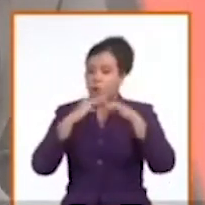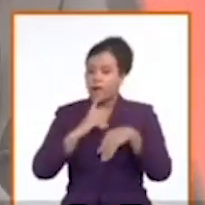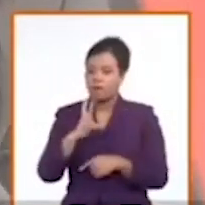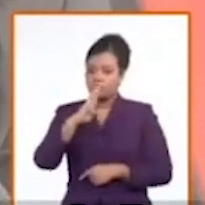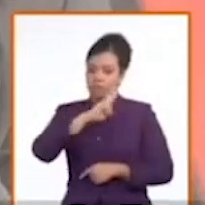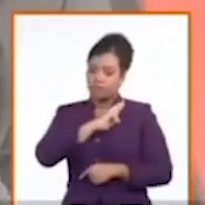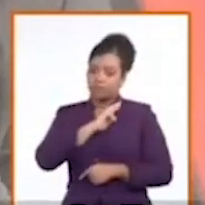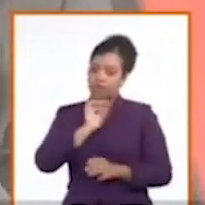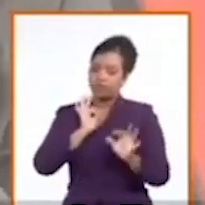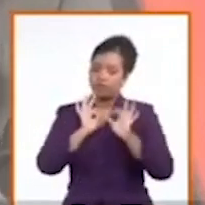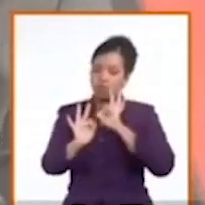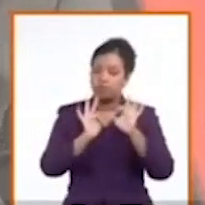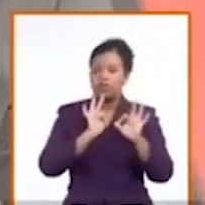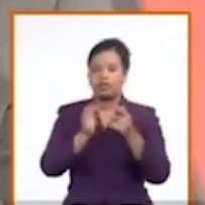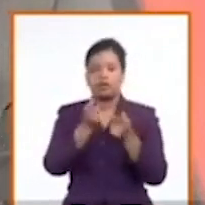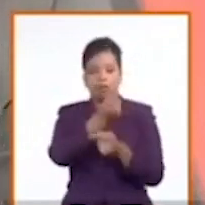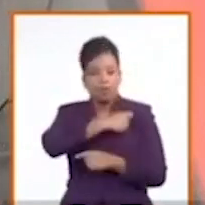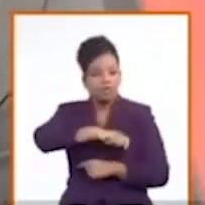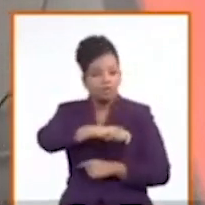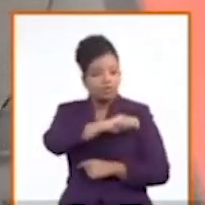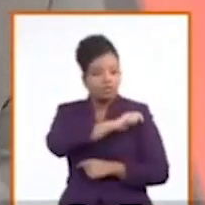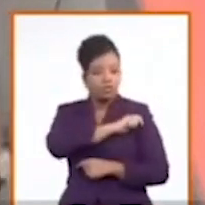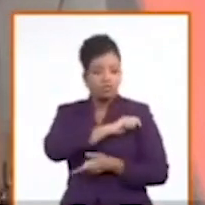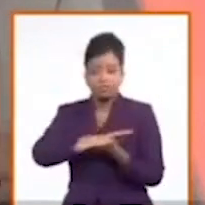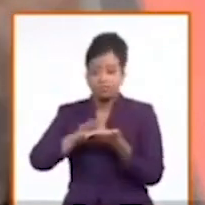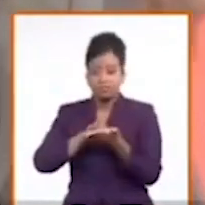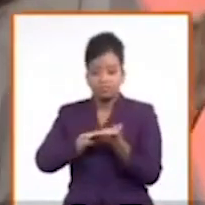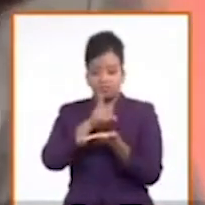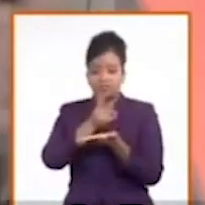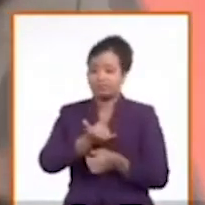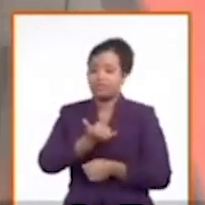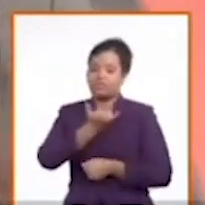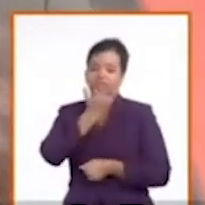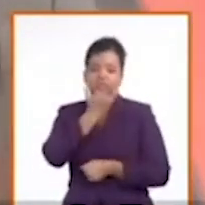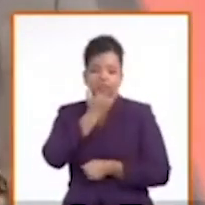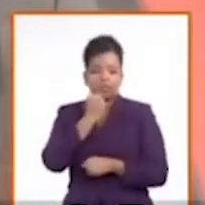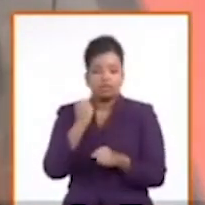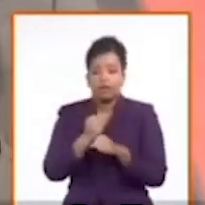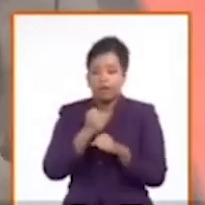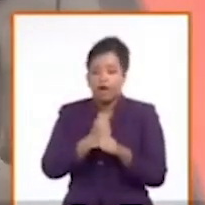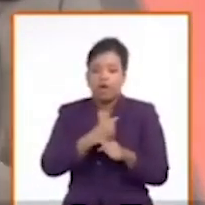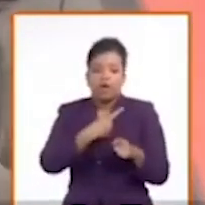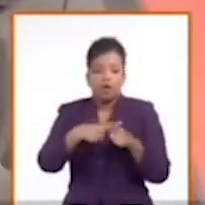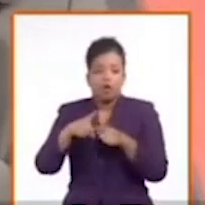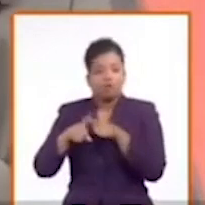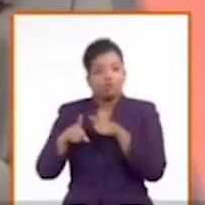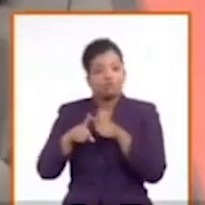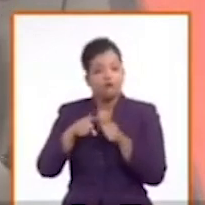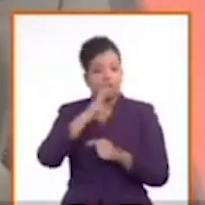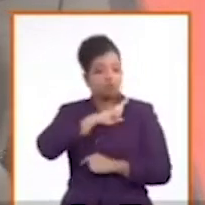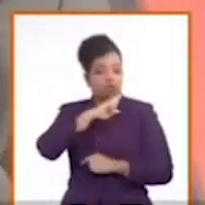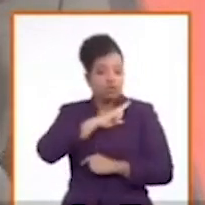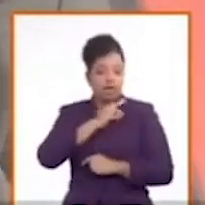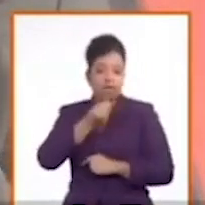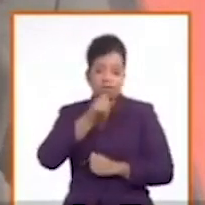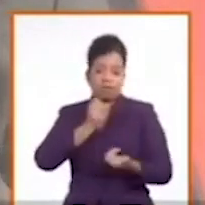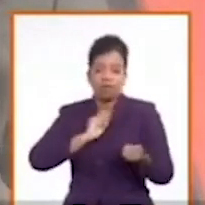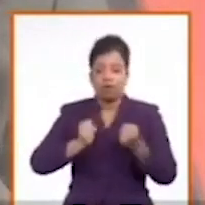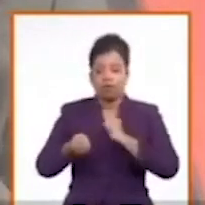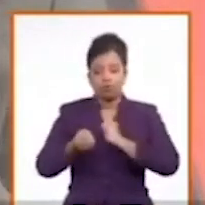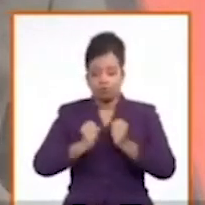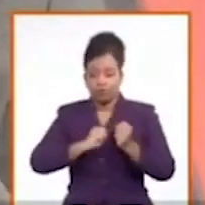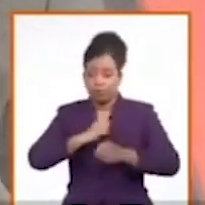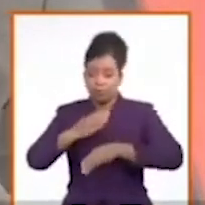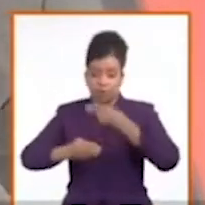hechos y dificulta cualquier acción que por otra parte puedan tener las autoridades para mitigar estos temas de